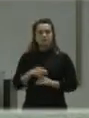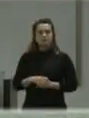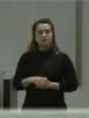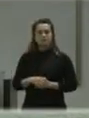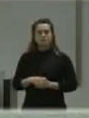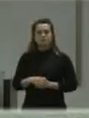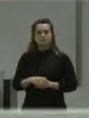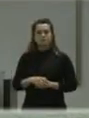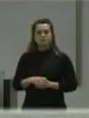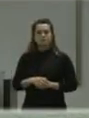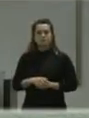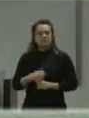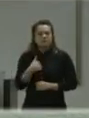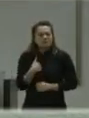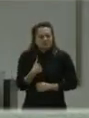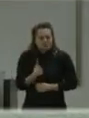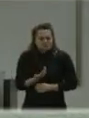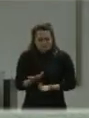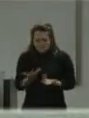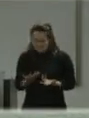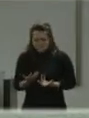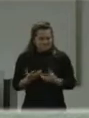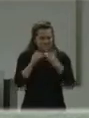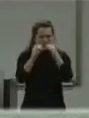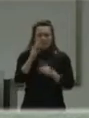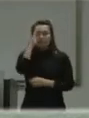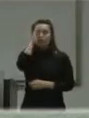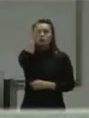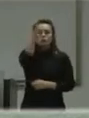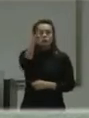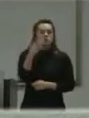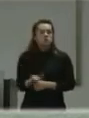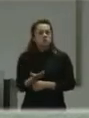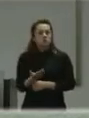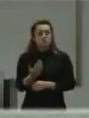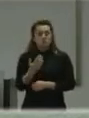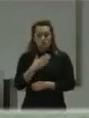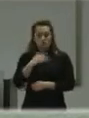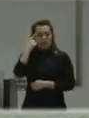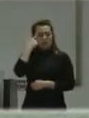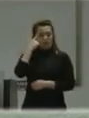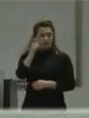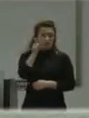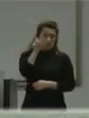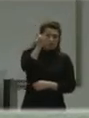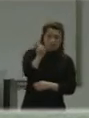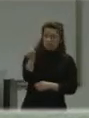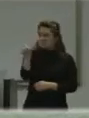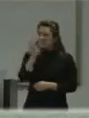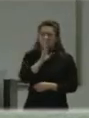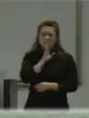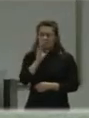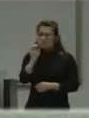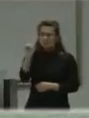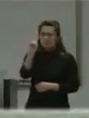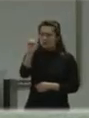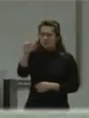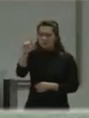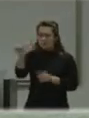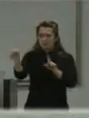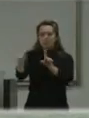decidir lo que voy a hacer en el futuro y decidir Cuál es la pareja que que sea para